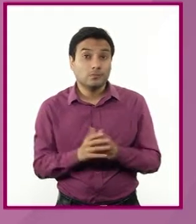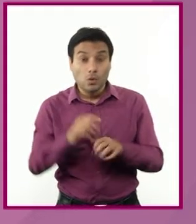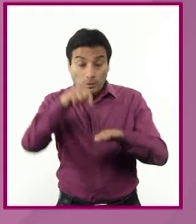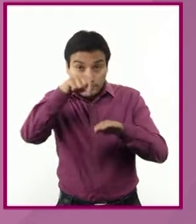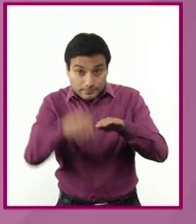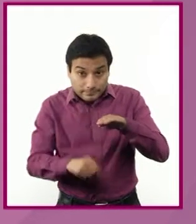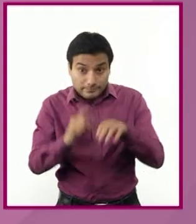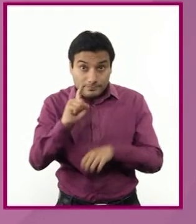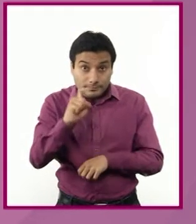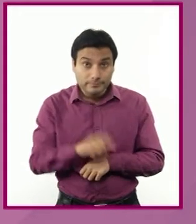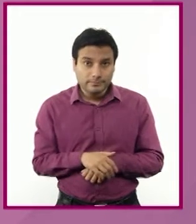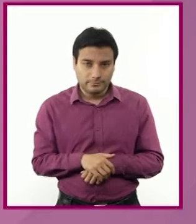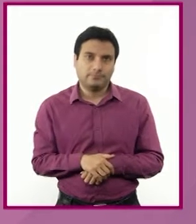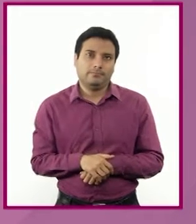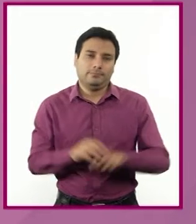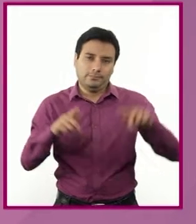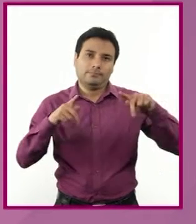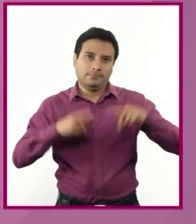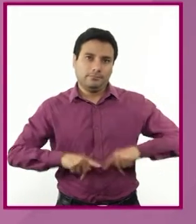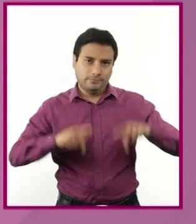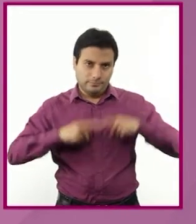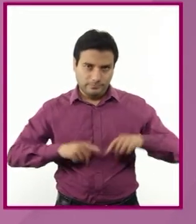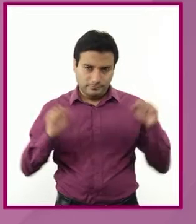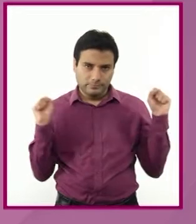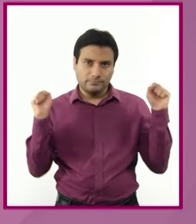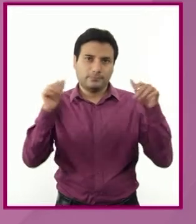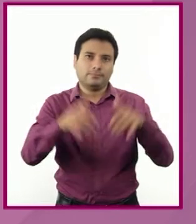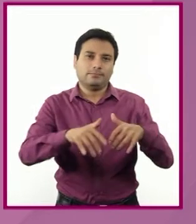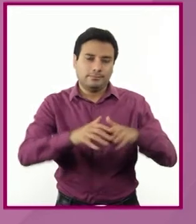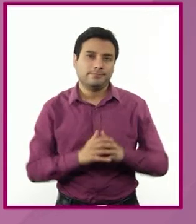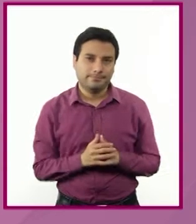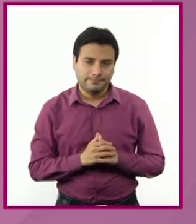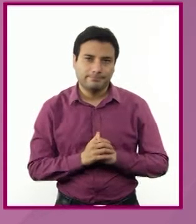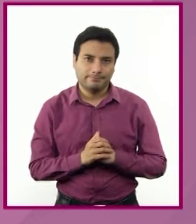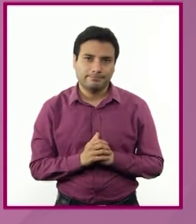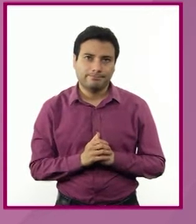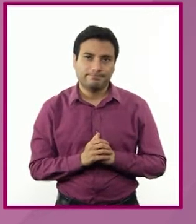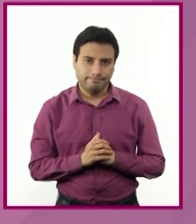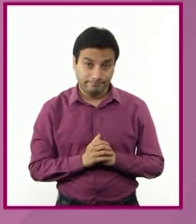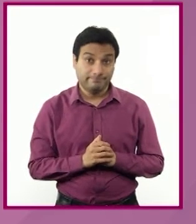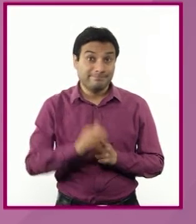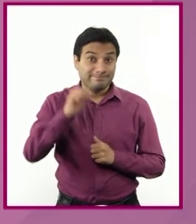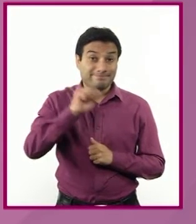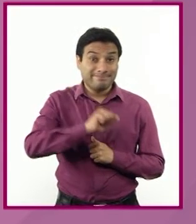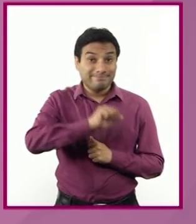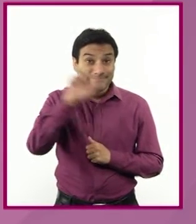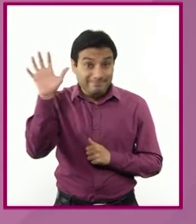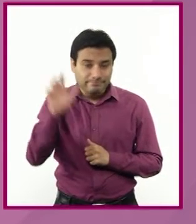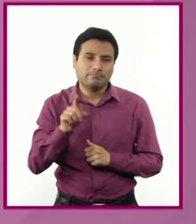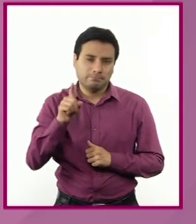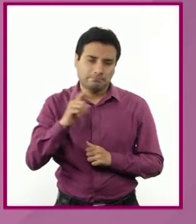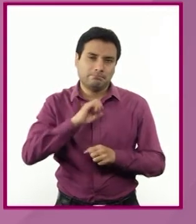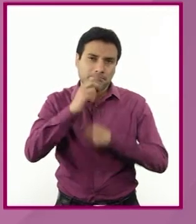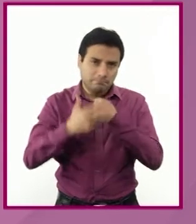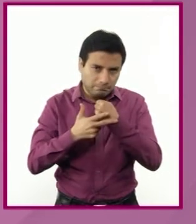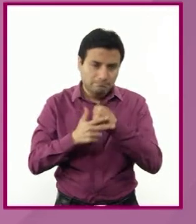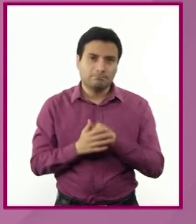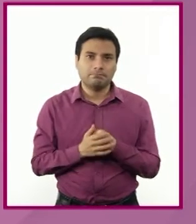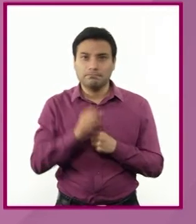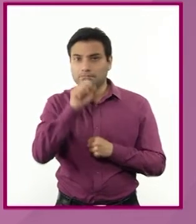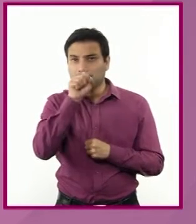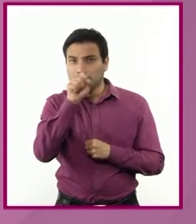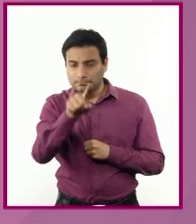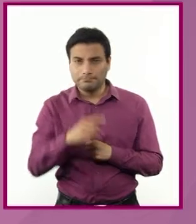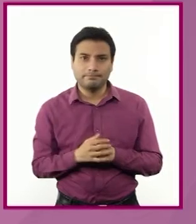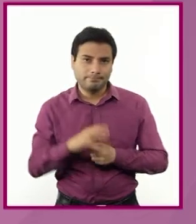subterráneas. Esto se observa en la mayoría de las regiones del mundo, en el sureste asiático, en Europa y en el norte y